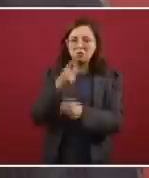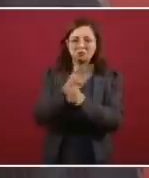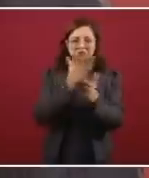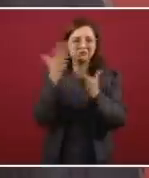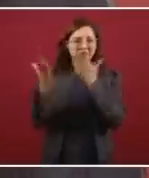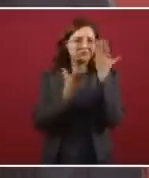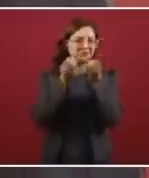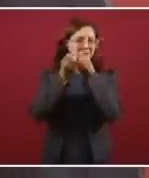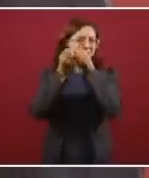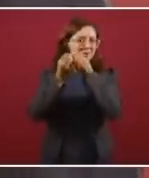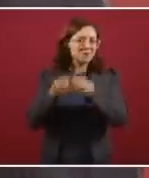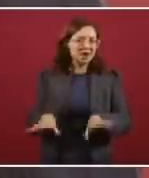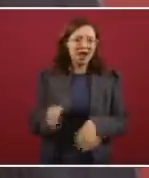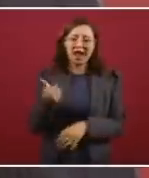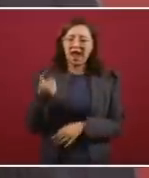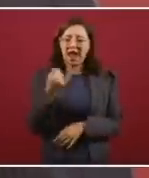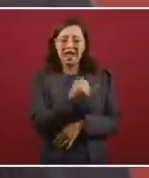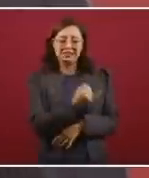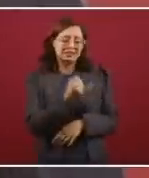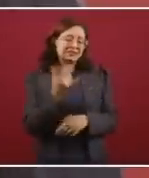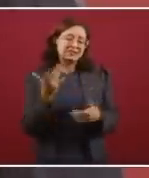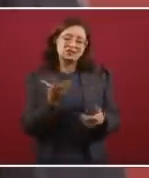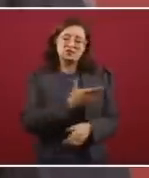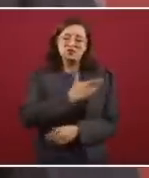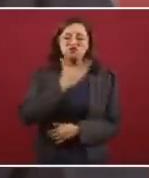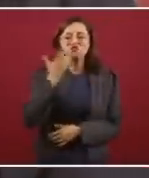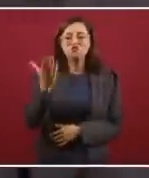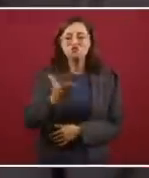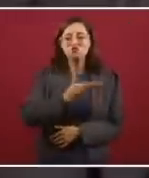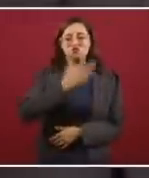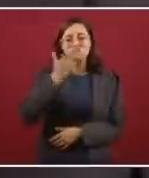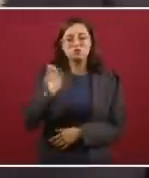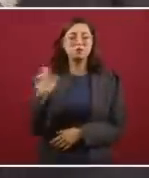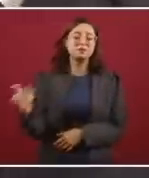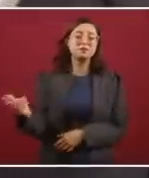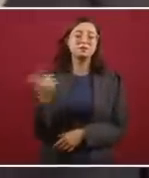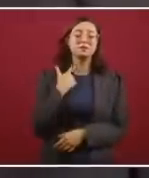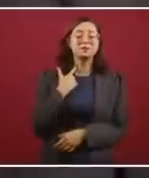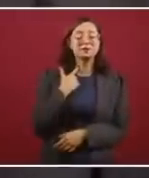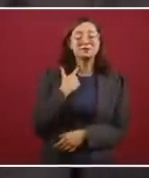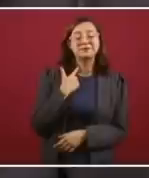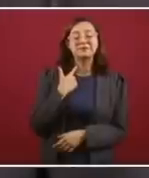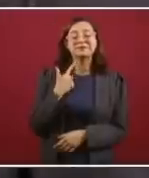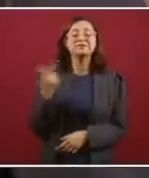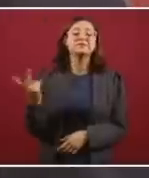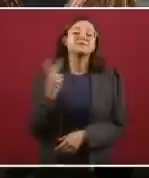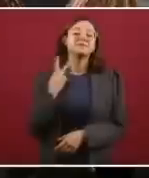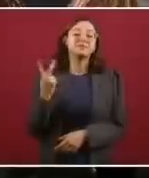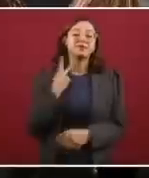Esa era una de las reglas de la anterior política educativa,